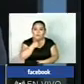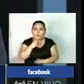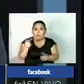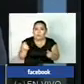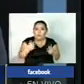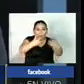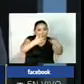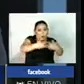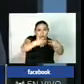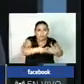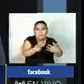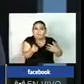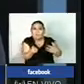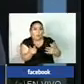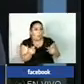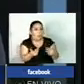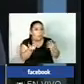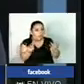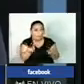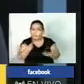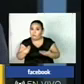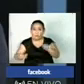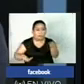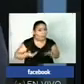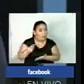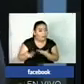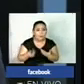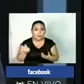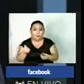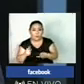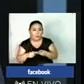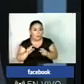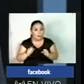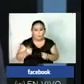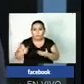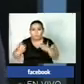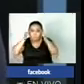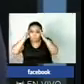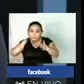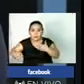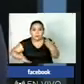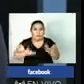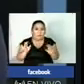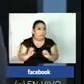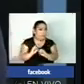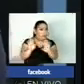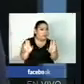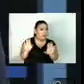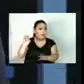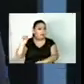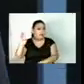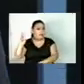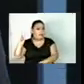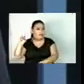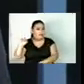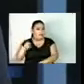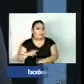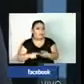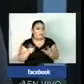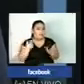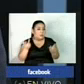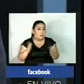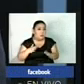ingresos si no producimos si no vendemos si no damos servicios pues obviamente lo único que tenemos